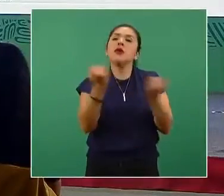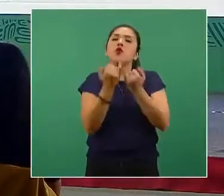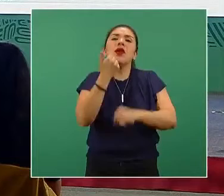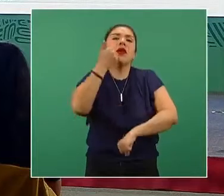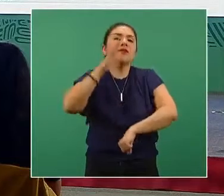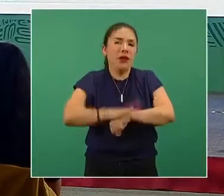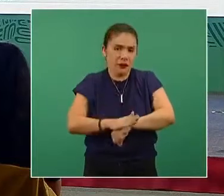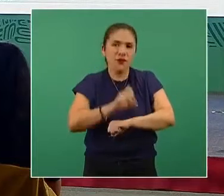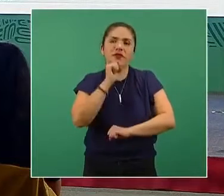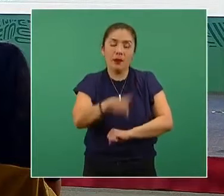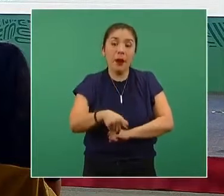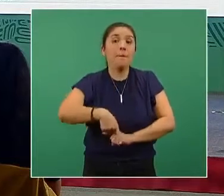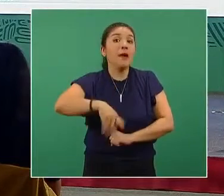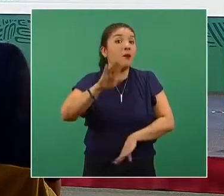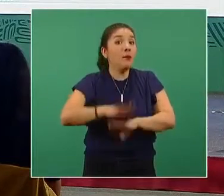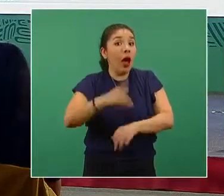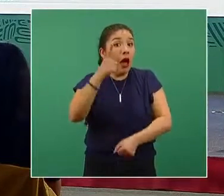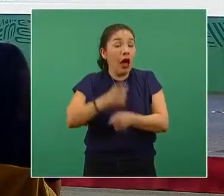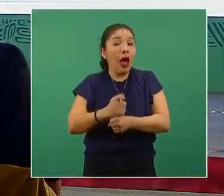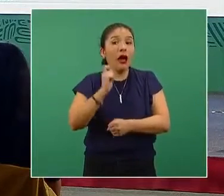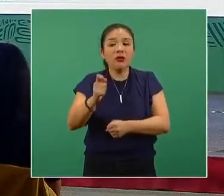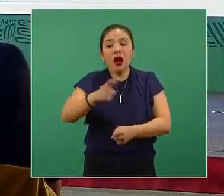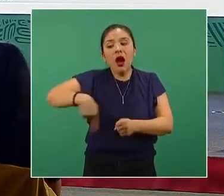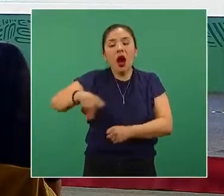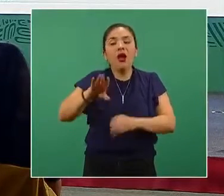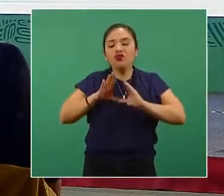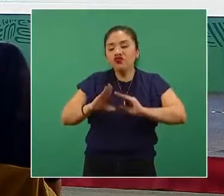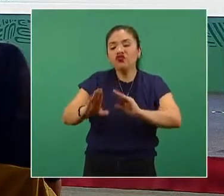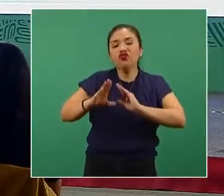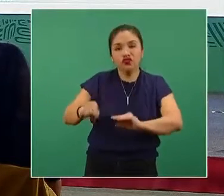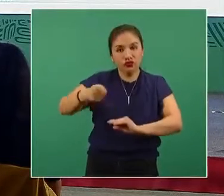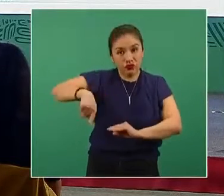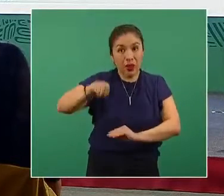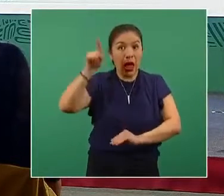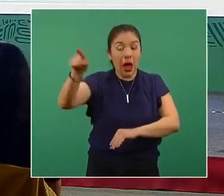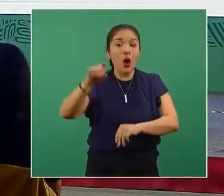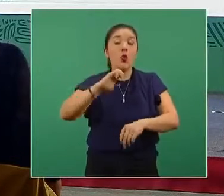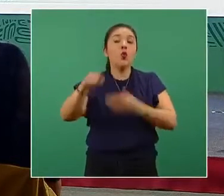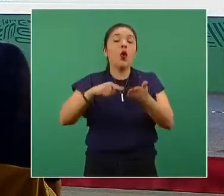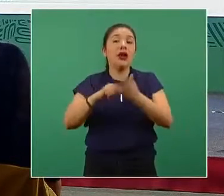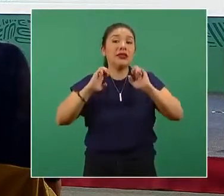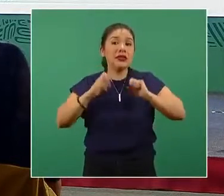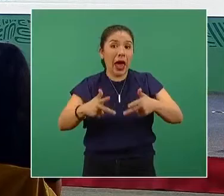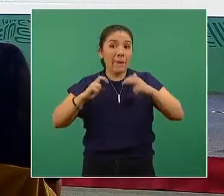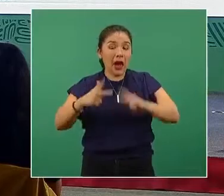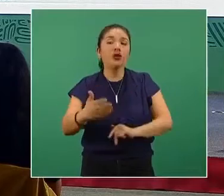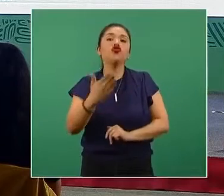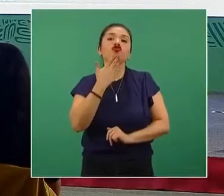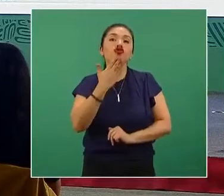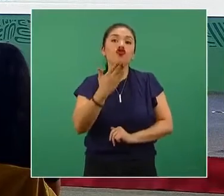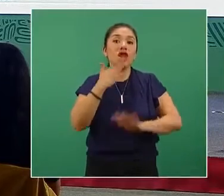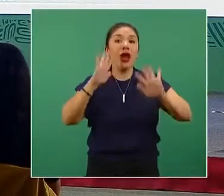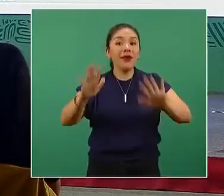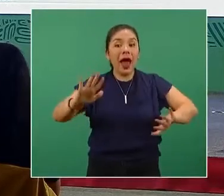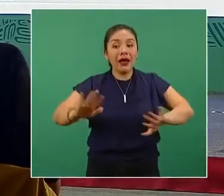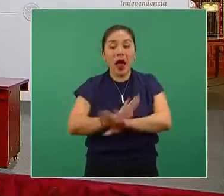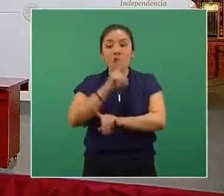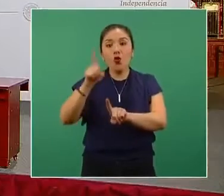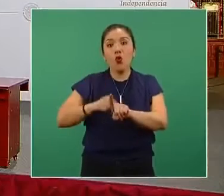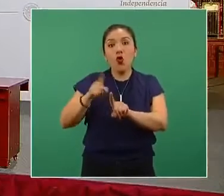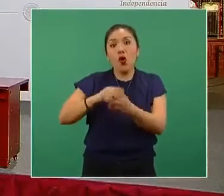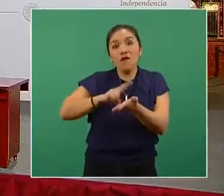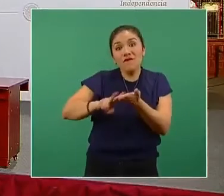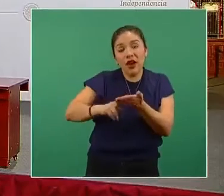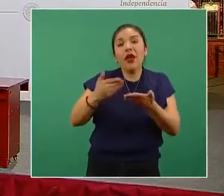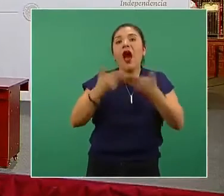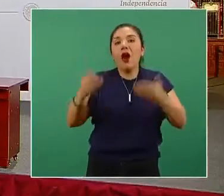también, pero sobre todo el personal que está en las aulas. Chiapas, que ya pasó a verde, Sonora, que pasó a verde, son en este momento